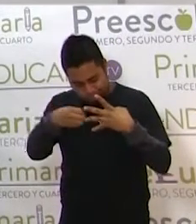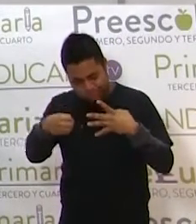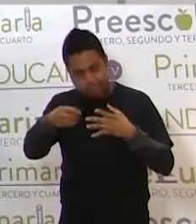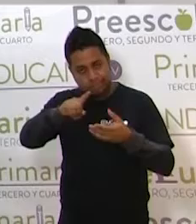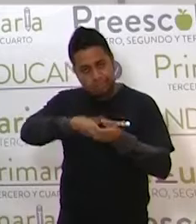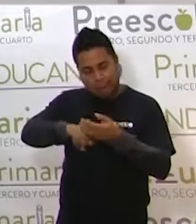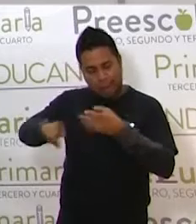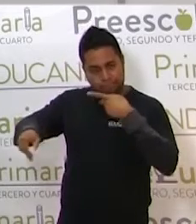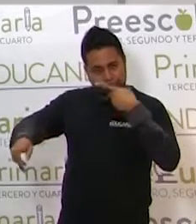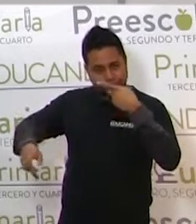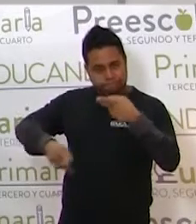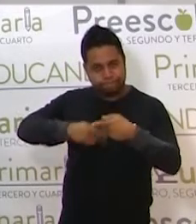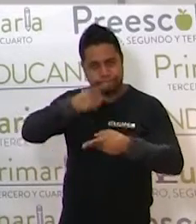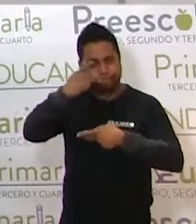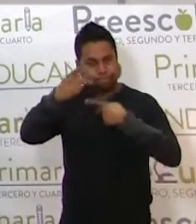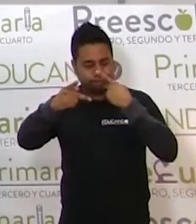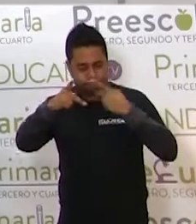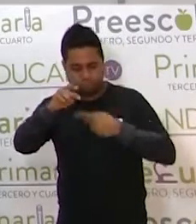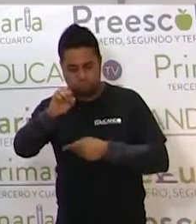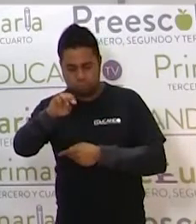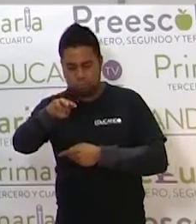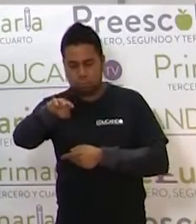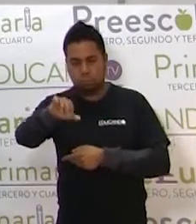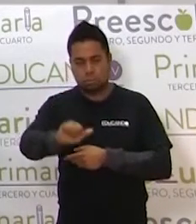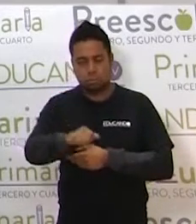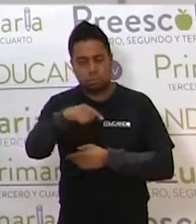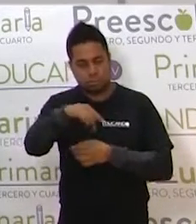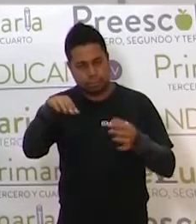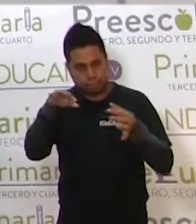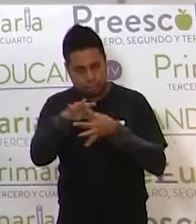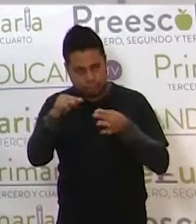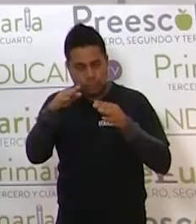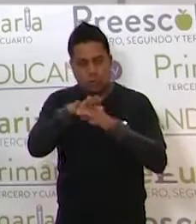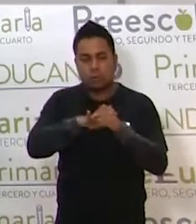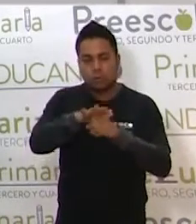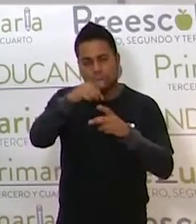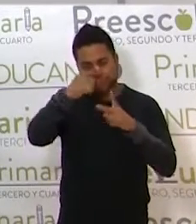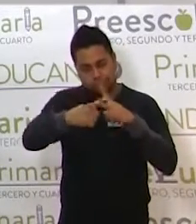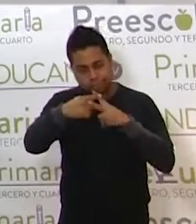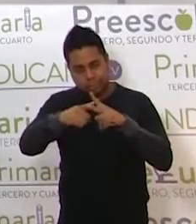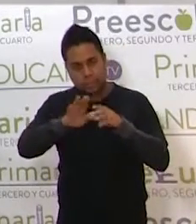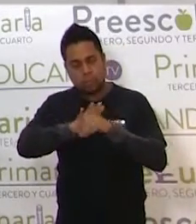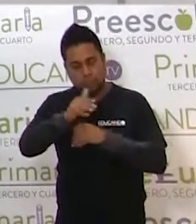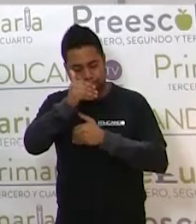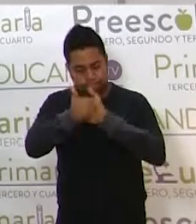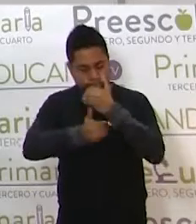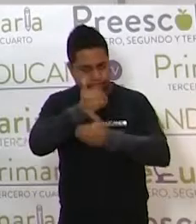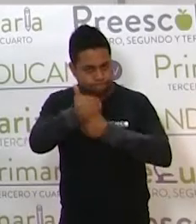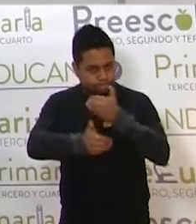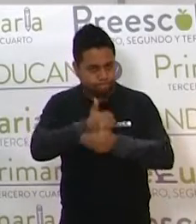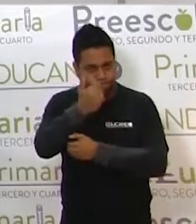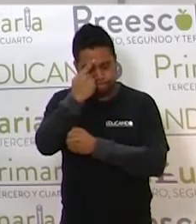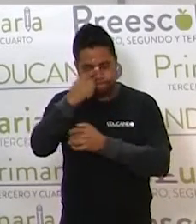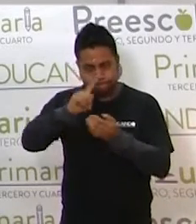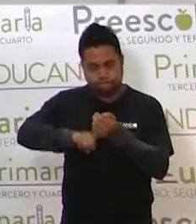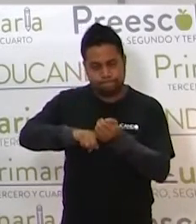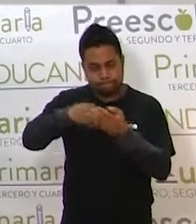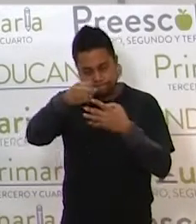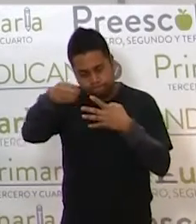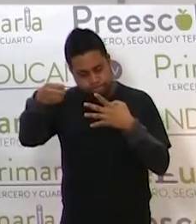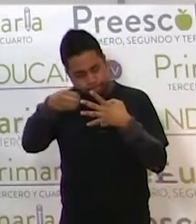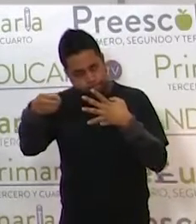y hemos hablado de lo que es el conteo y la secuencia de los mismos en cada uno